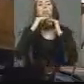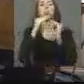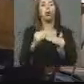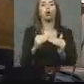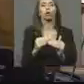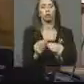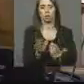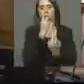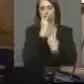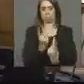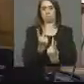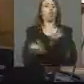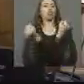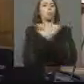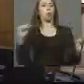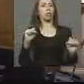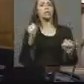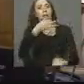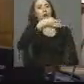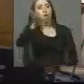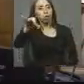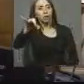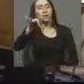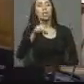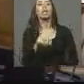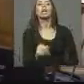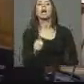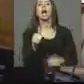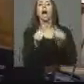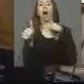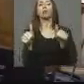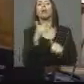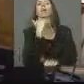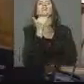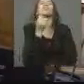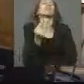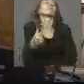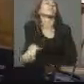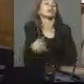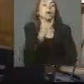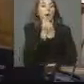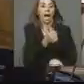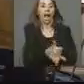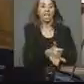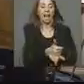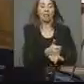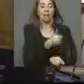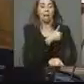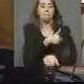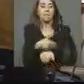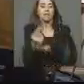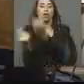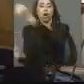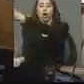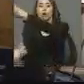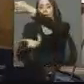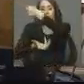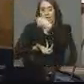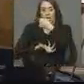no puede ser. Y él dice, autoridades que han minimizado, efectivamente, ese alcalde recibió millonarios recursos para solucionar el problema de la